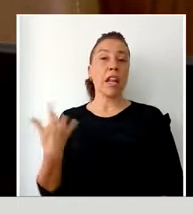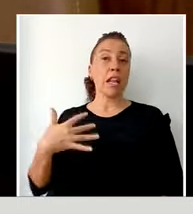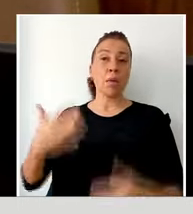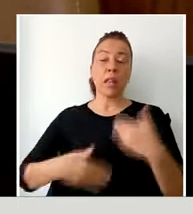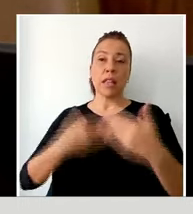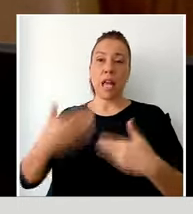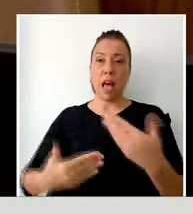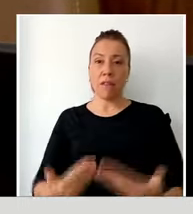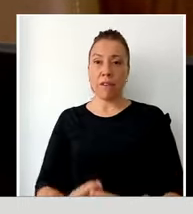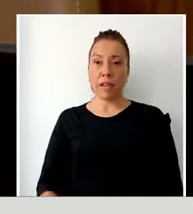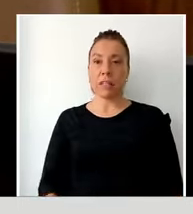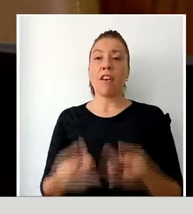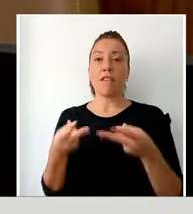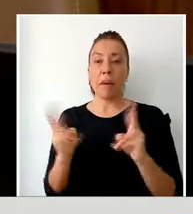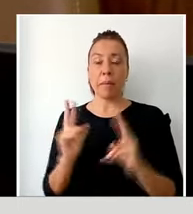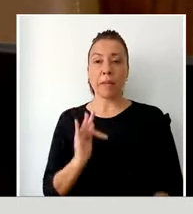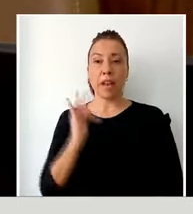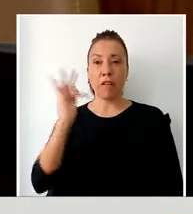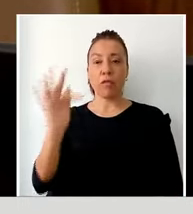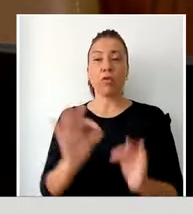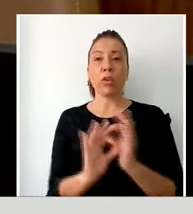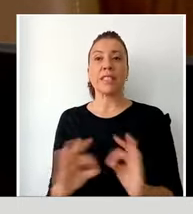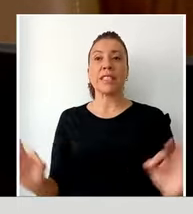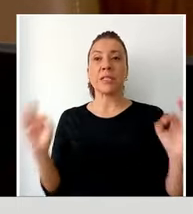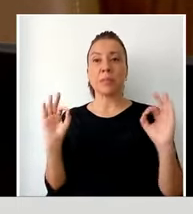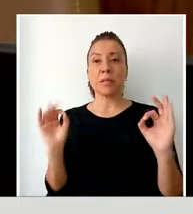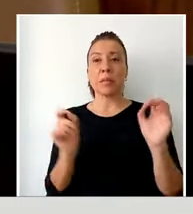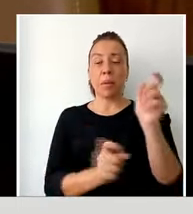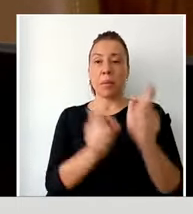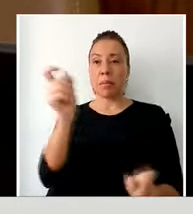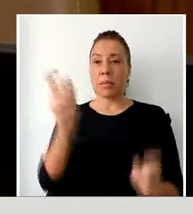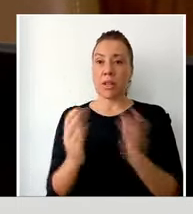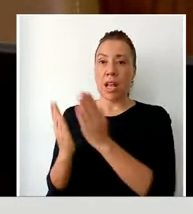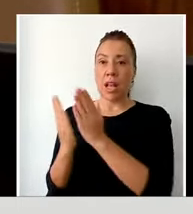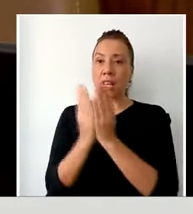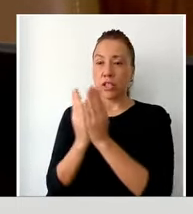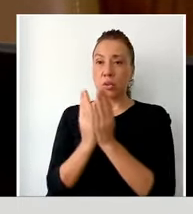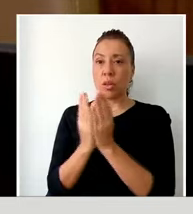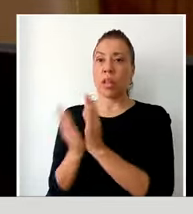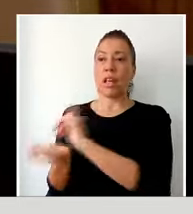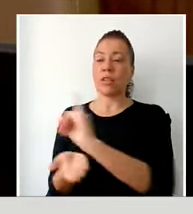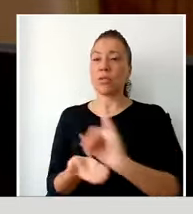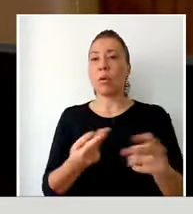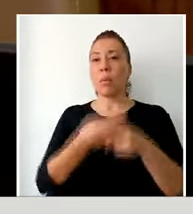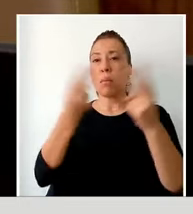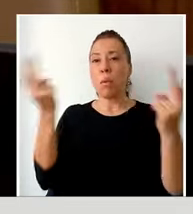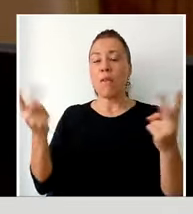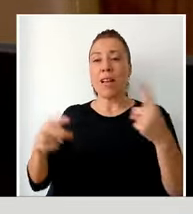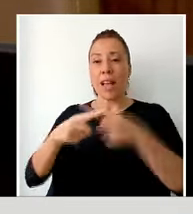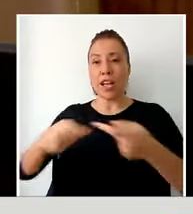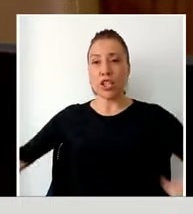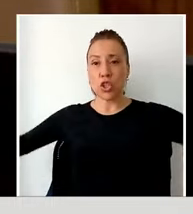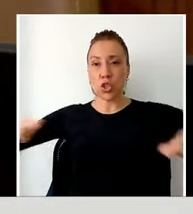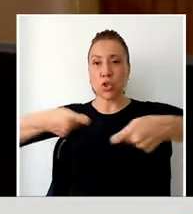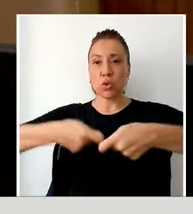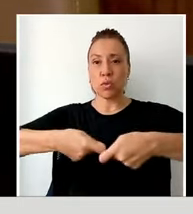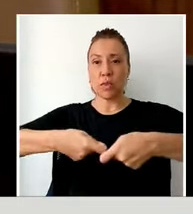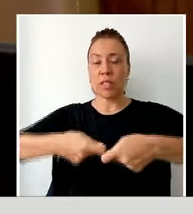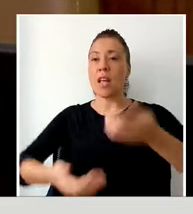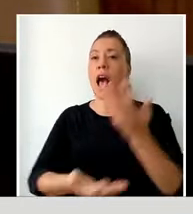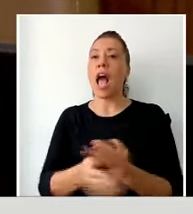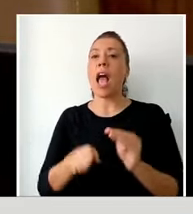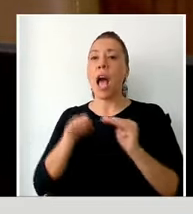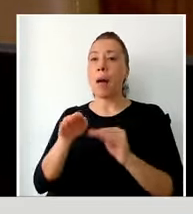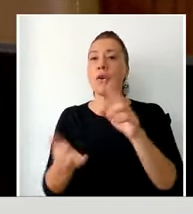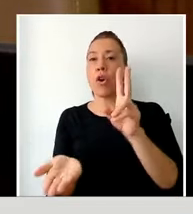que permitirá especialmente a alumnas y alumnos de instituciones públicas y subvencionadas de contar con un apoyo real en